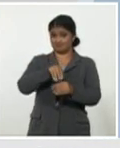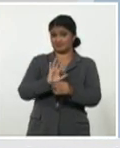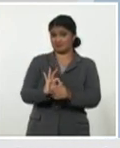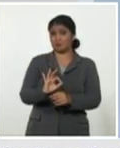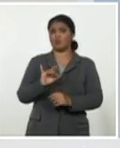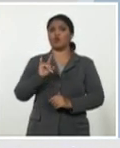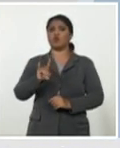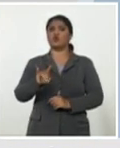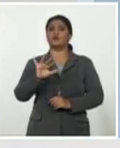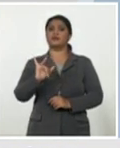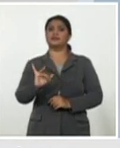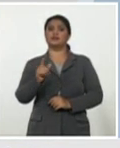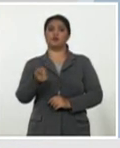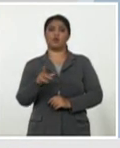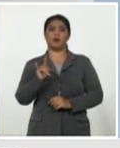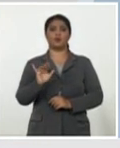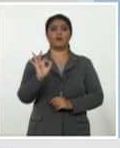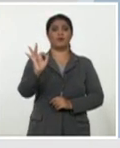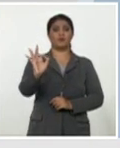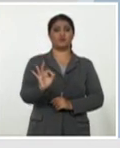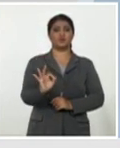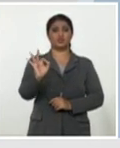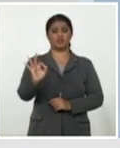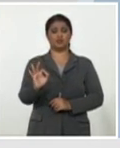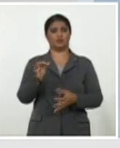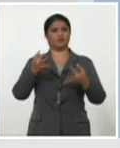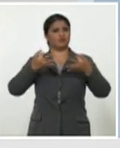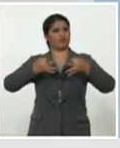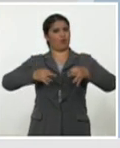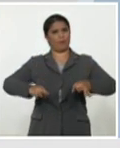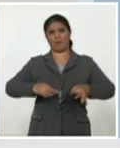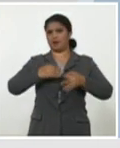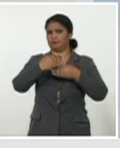97,9% con una evolución clínica estable.